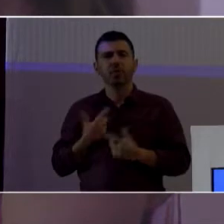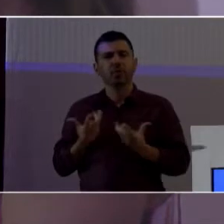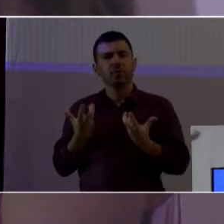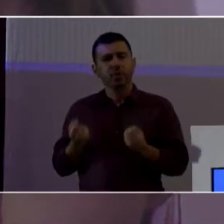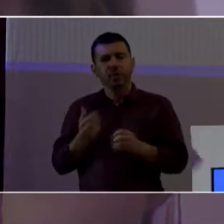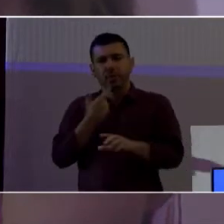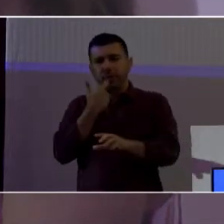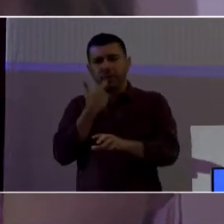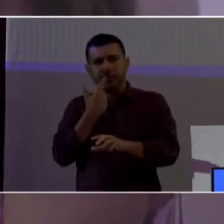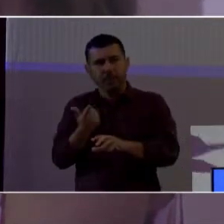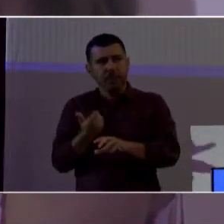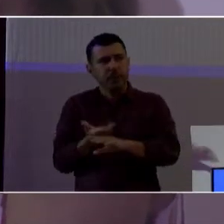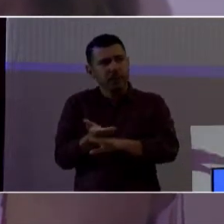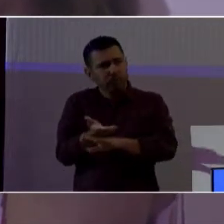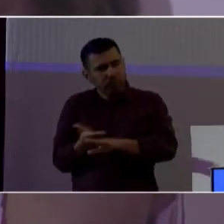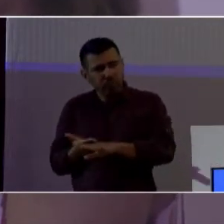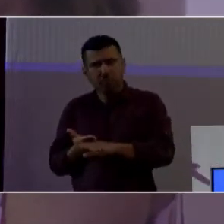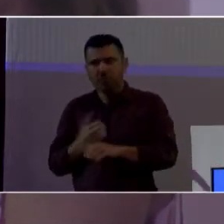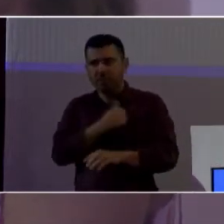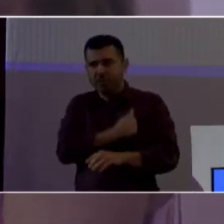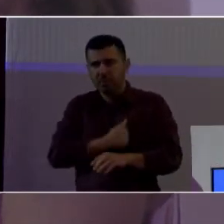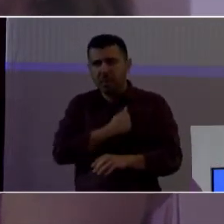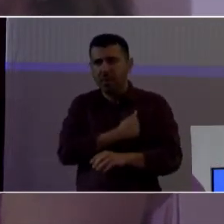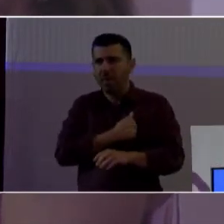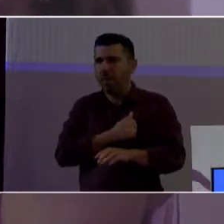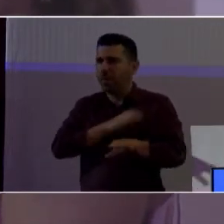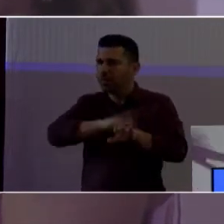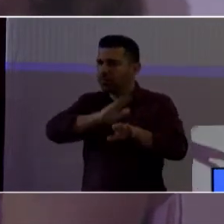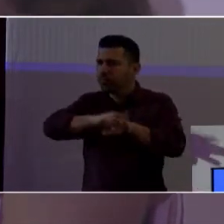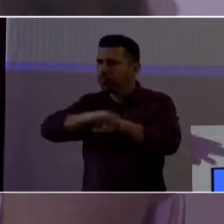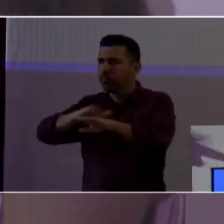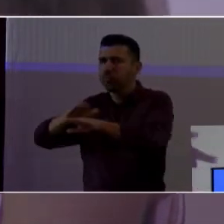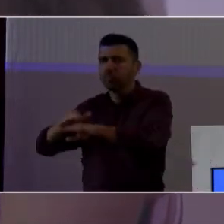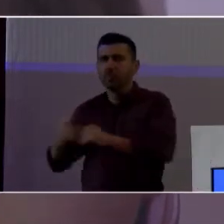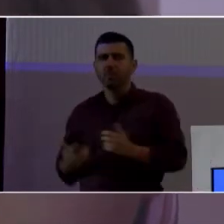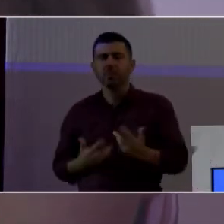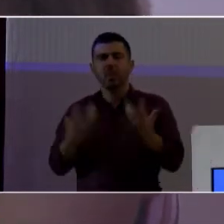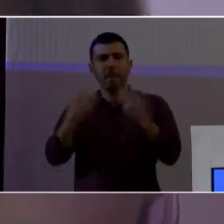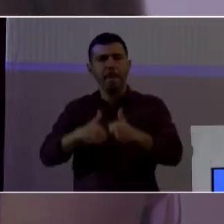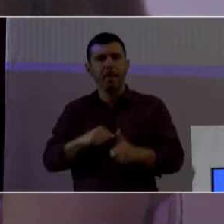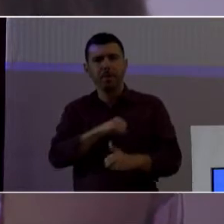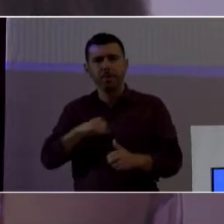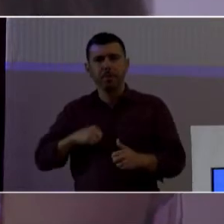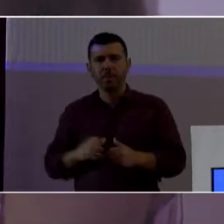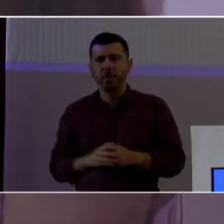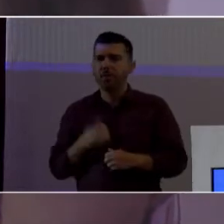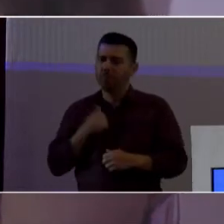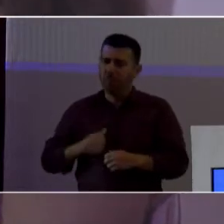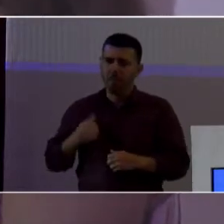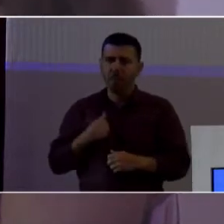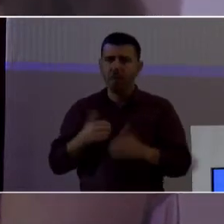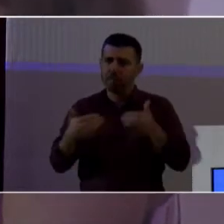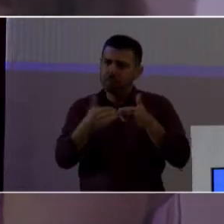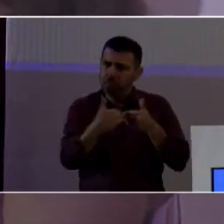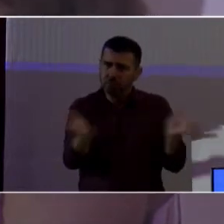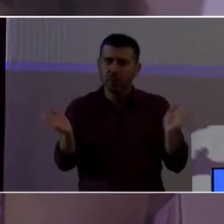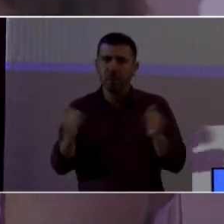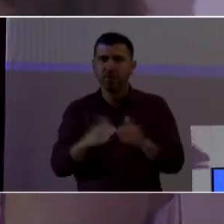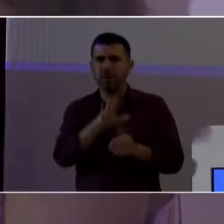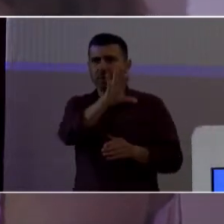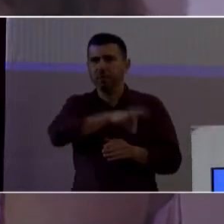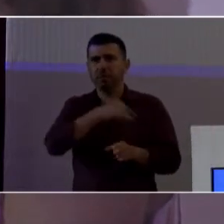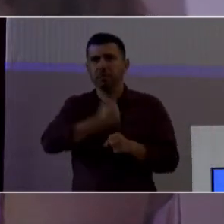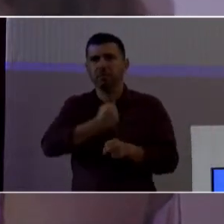empresarios para que acepten el reto, para que acepten la invitación de vincular excombatientes. Muchas